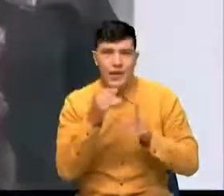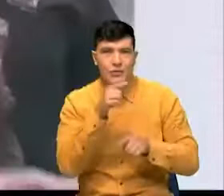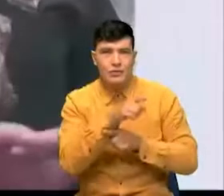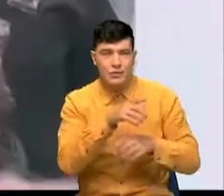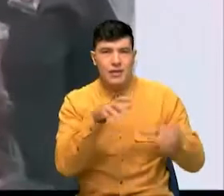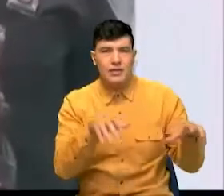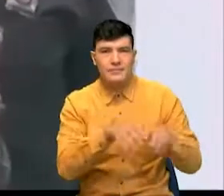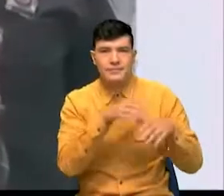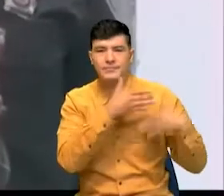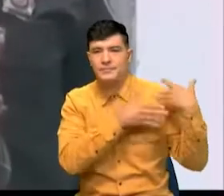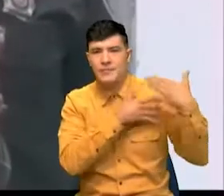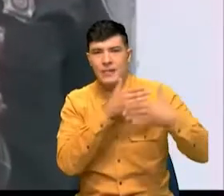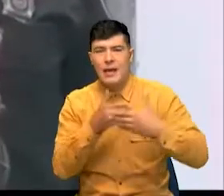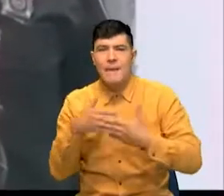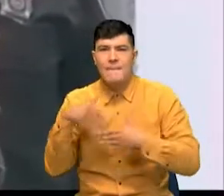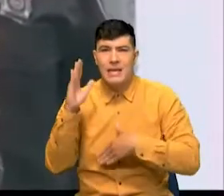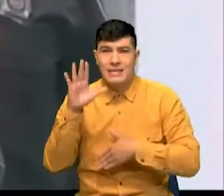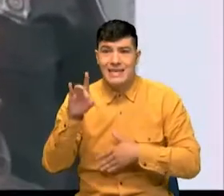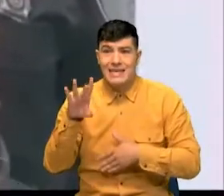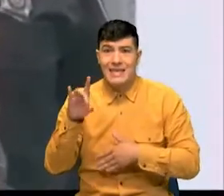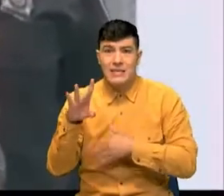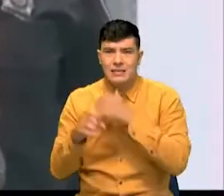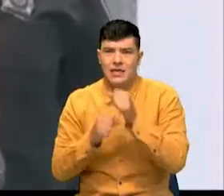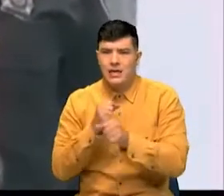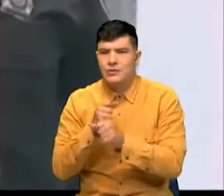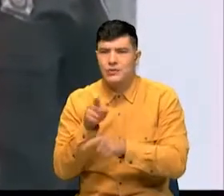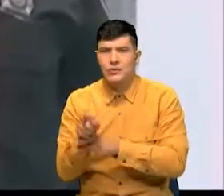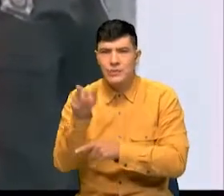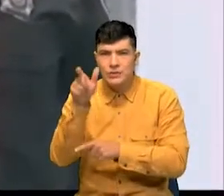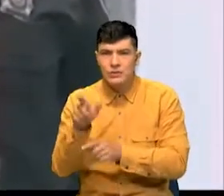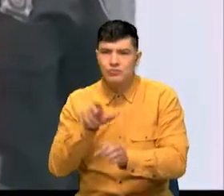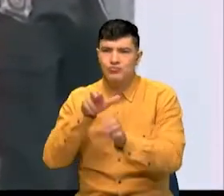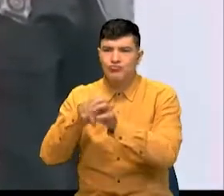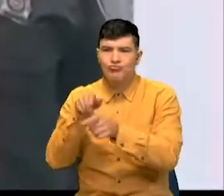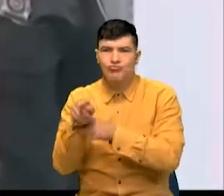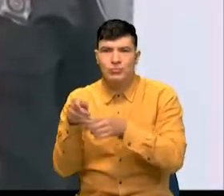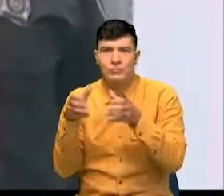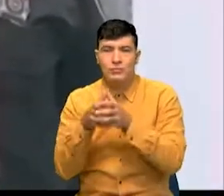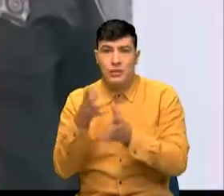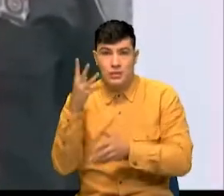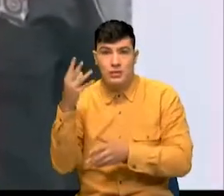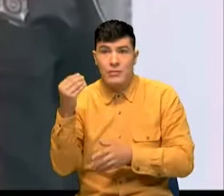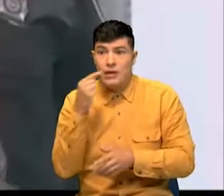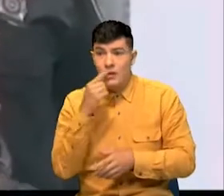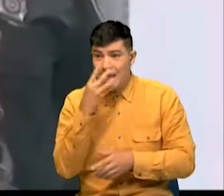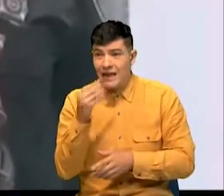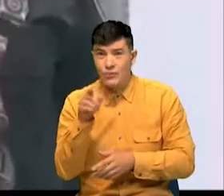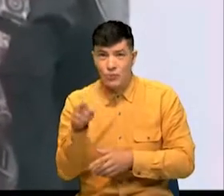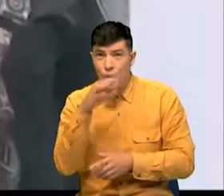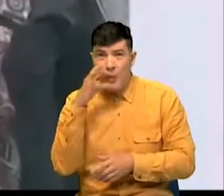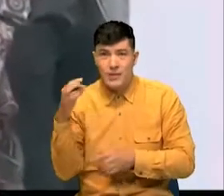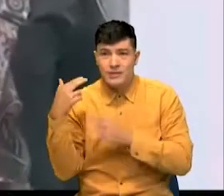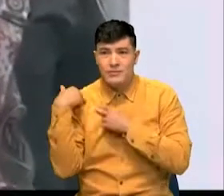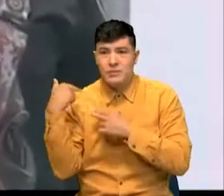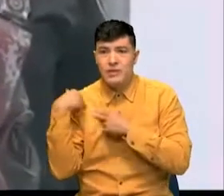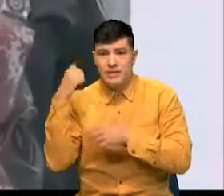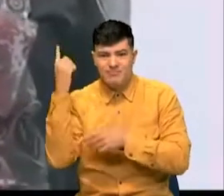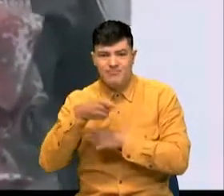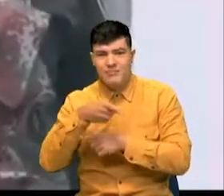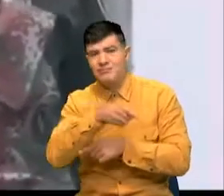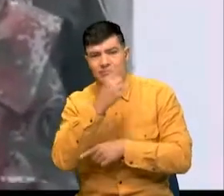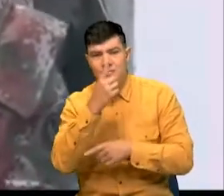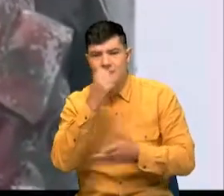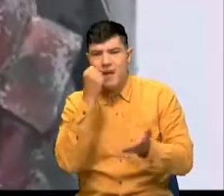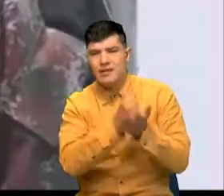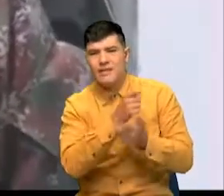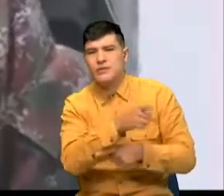de 15 años en esta estructura era el encargado de dirigir y ordenar los homicidios, las extorsiones y los